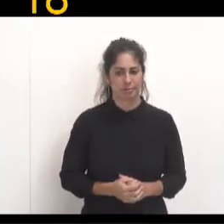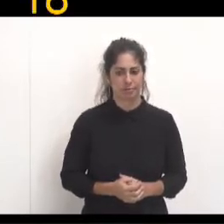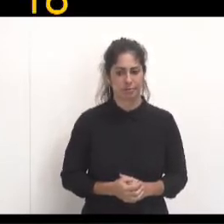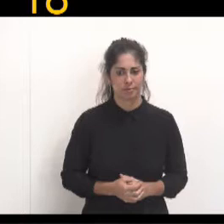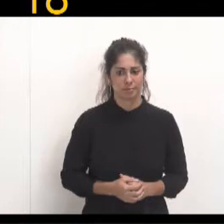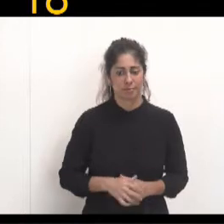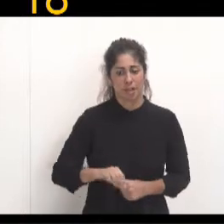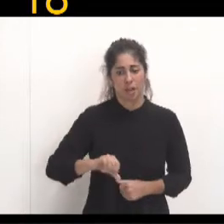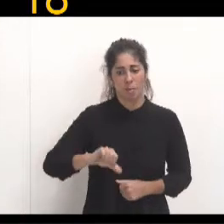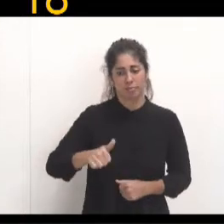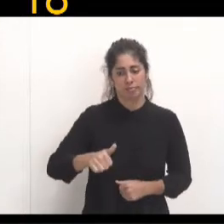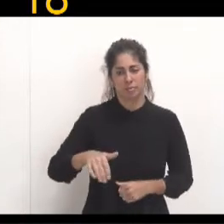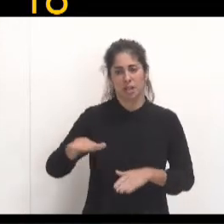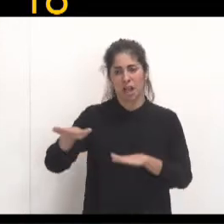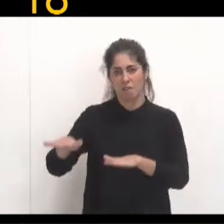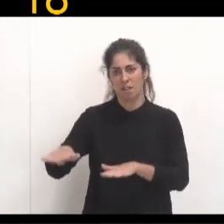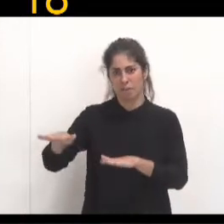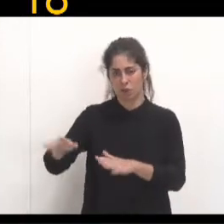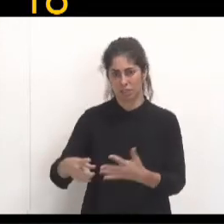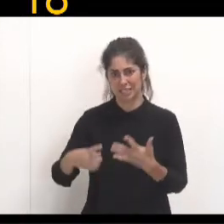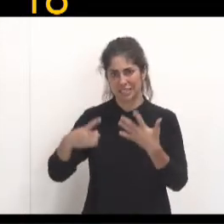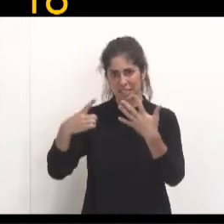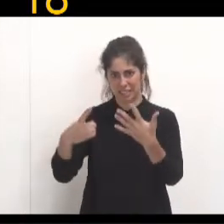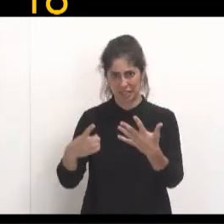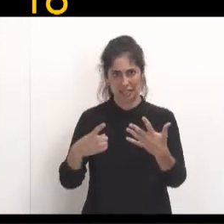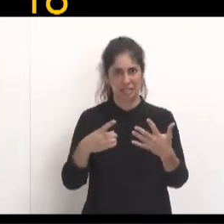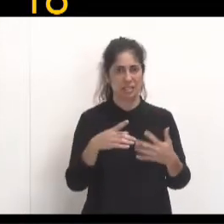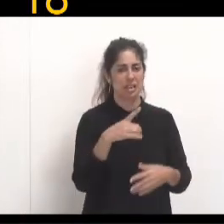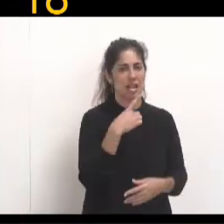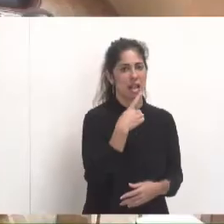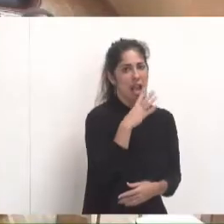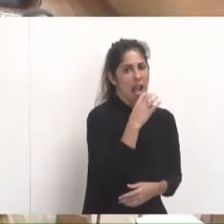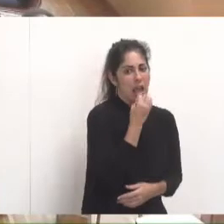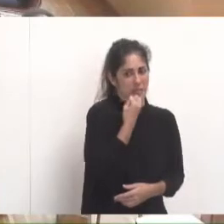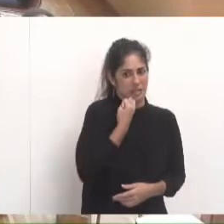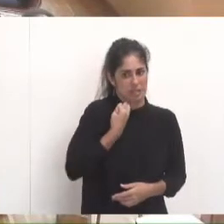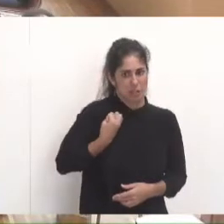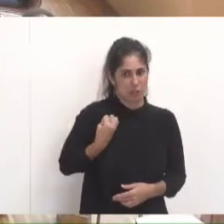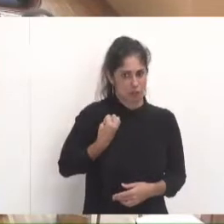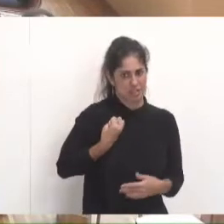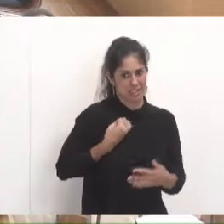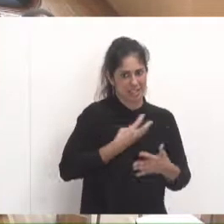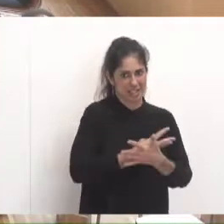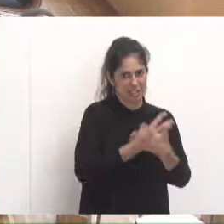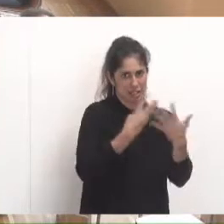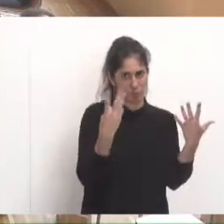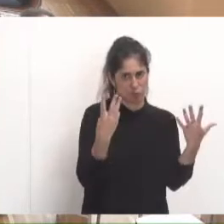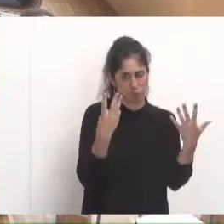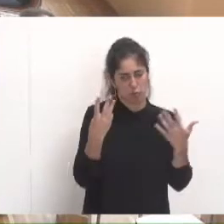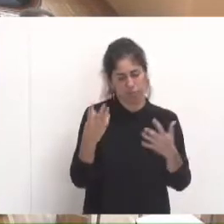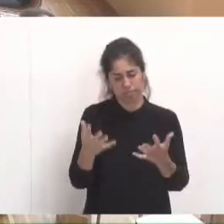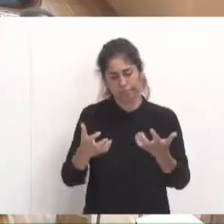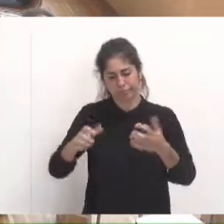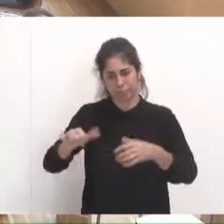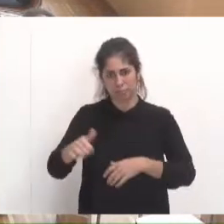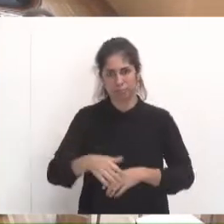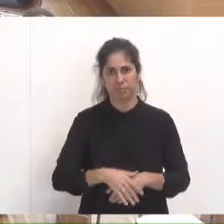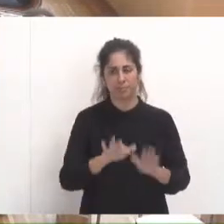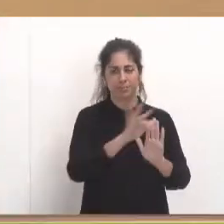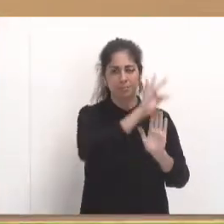Se aprueba por 6 votos a favor y 18 abstenciones. Pasamos al siguiente punto,